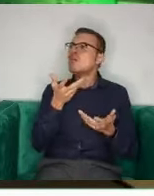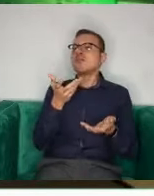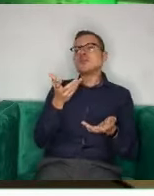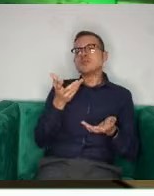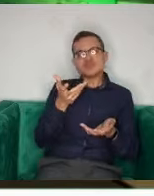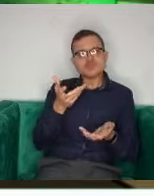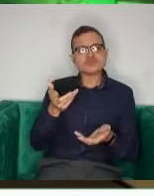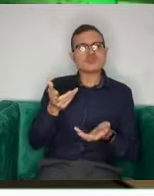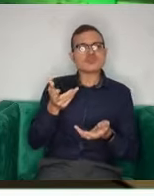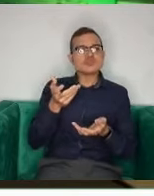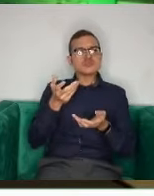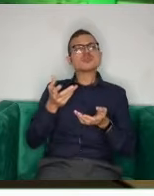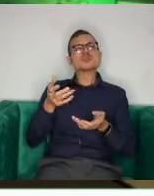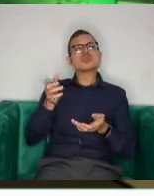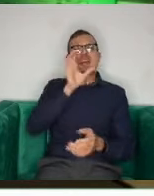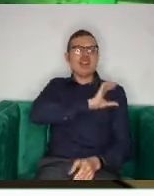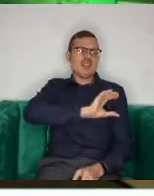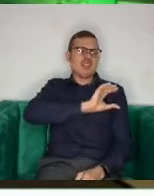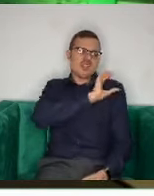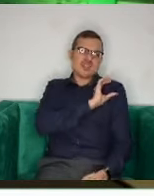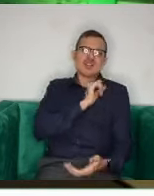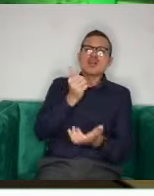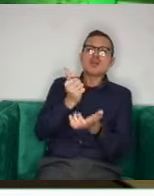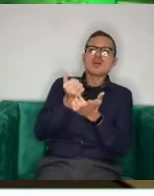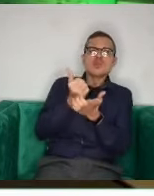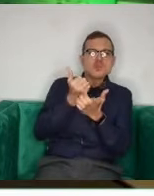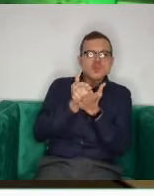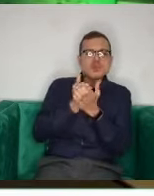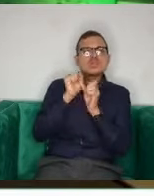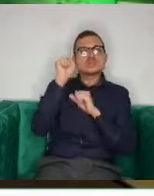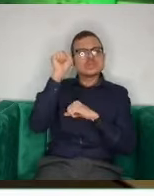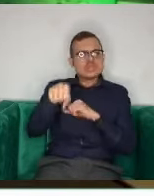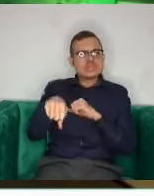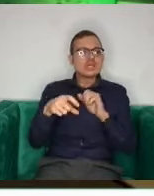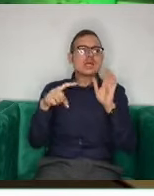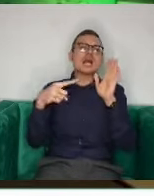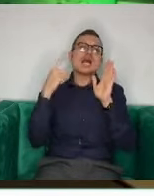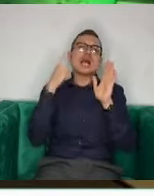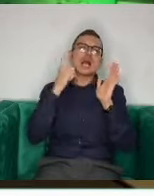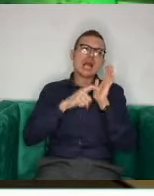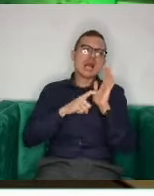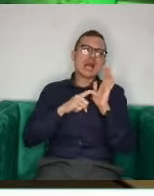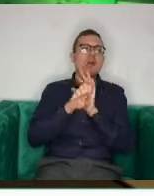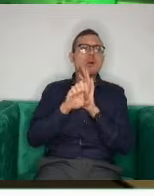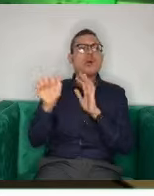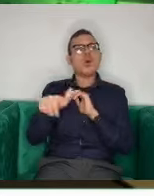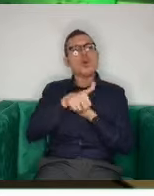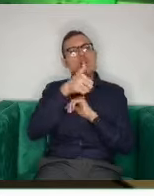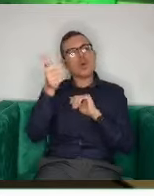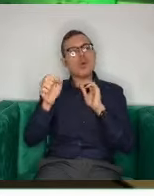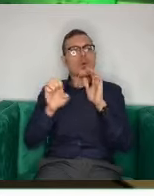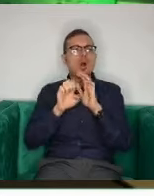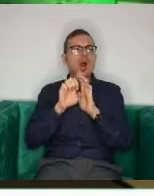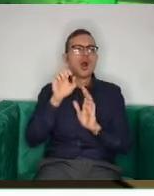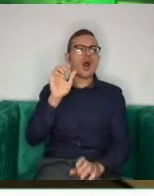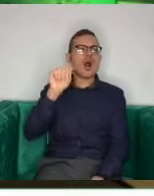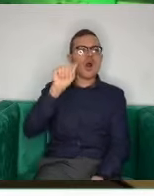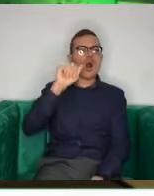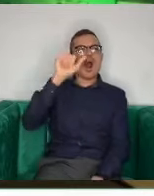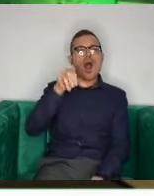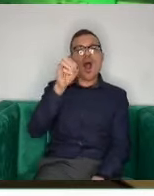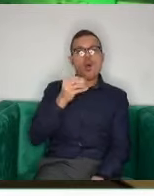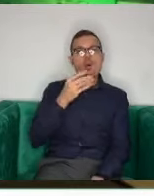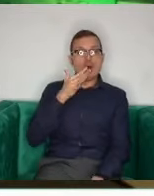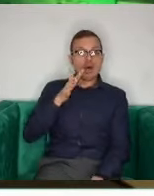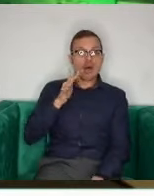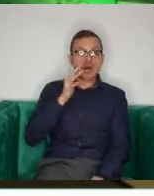atributos antiinflamatorios. Y claro. Sí lo vemos. Pero también existe el ajo, que usted puede cocinar con ajo, con cilantrillo, con recao y